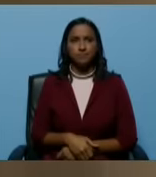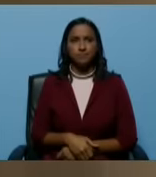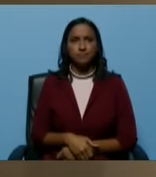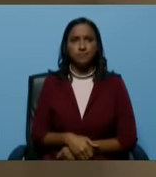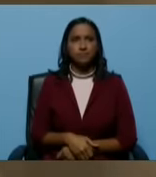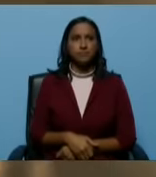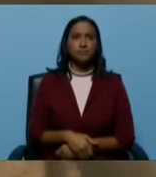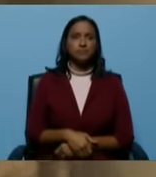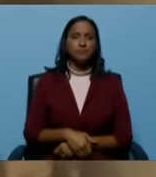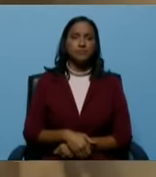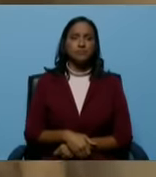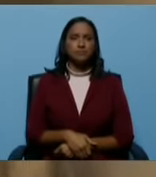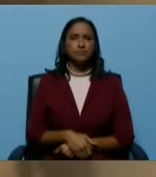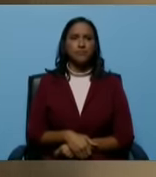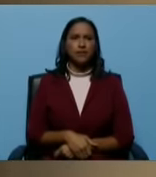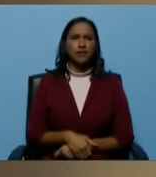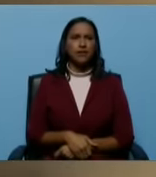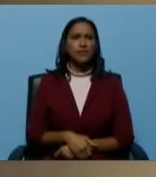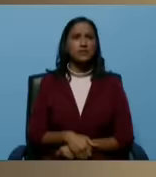Bueno, muchas gracias.